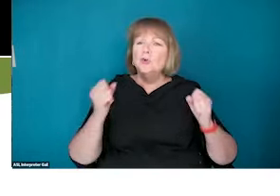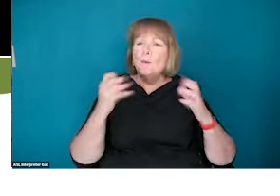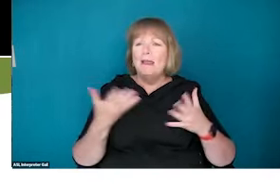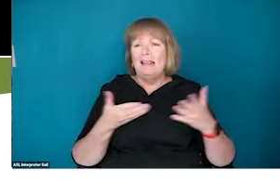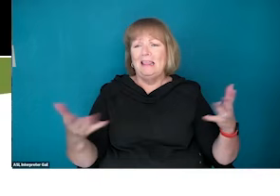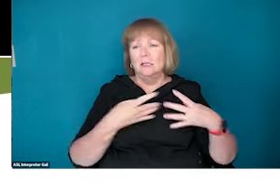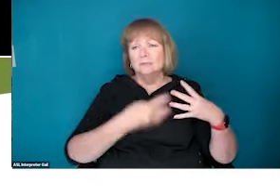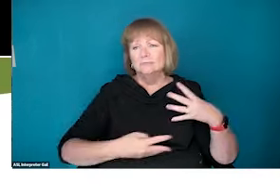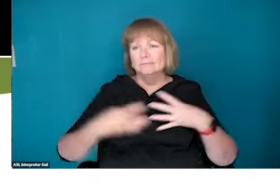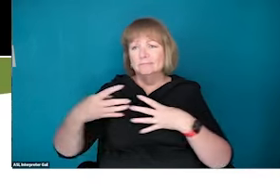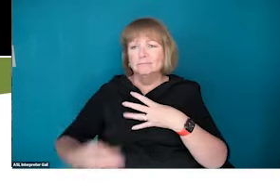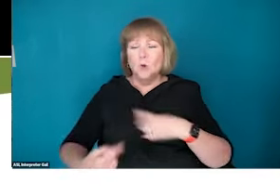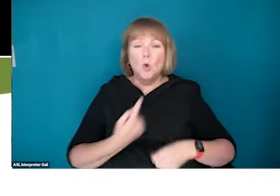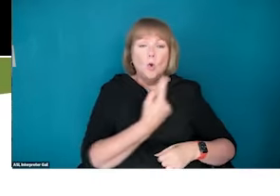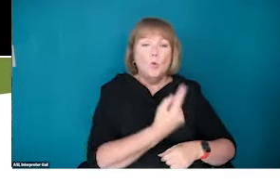O usted los puede usar